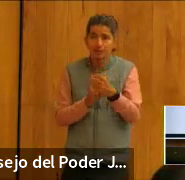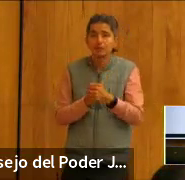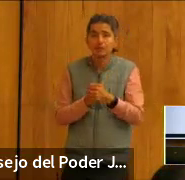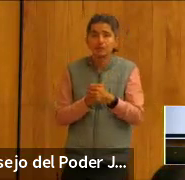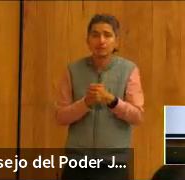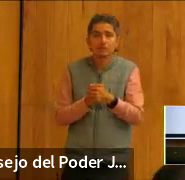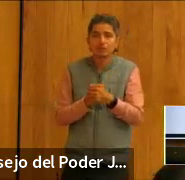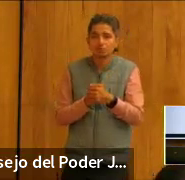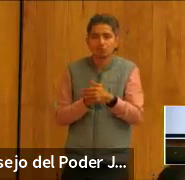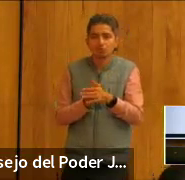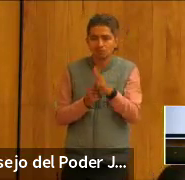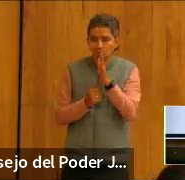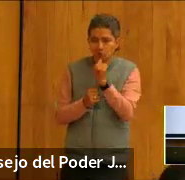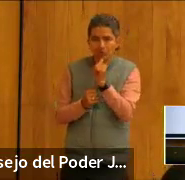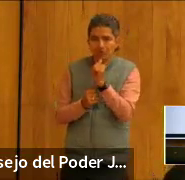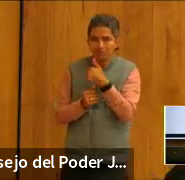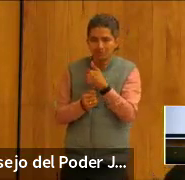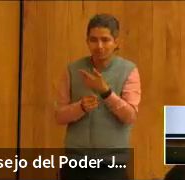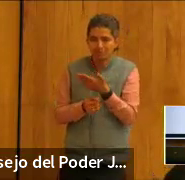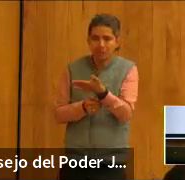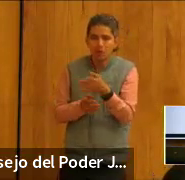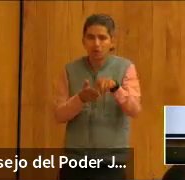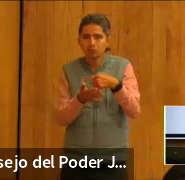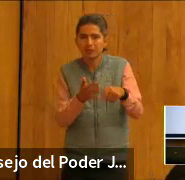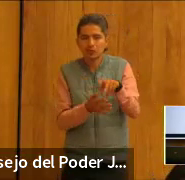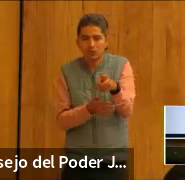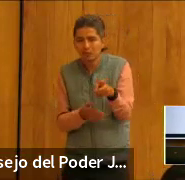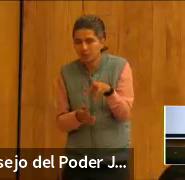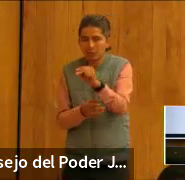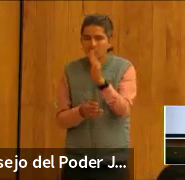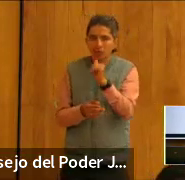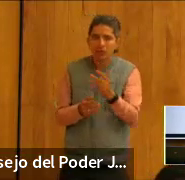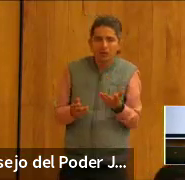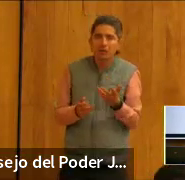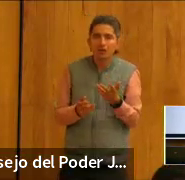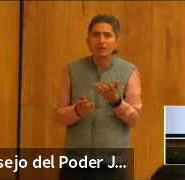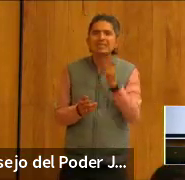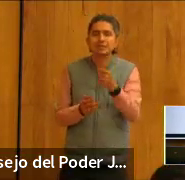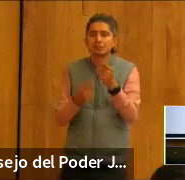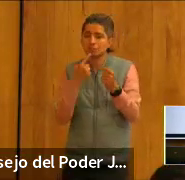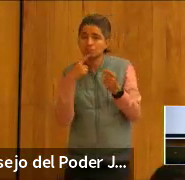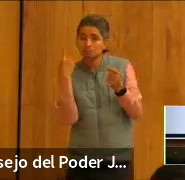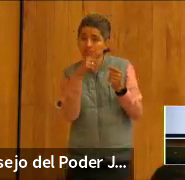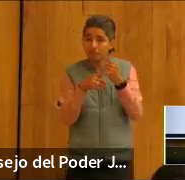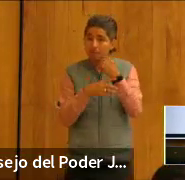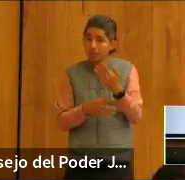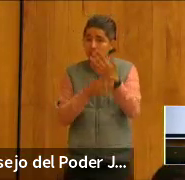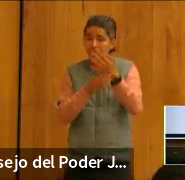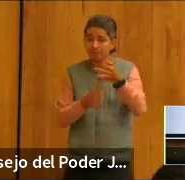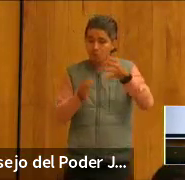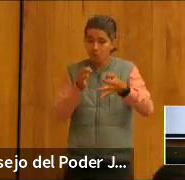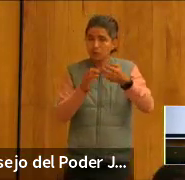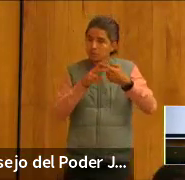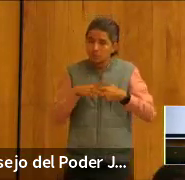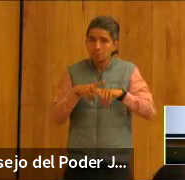que no le pueden conceder la suspensión al quejoso, tomando en cuenta que de la demanda se infiere que la propia actora del juicio de